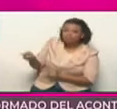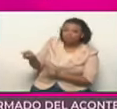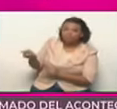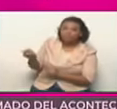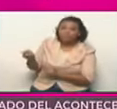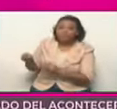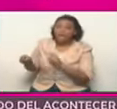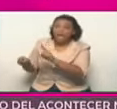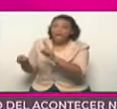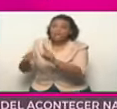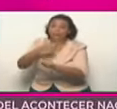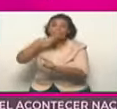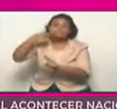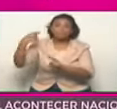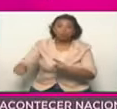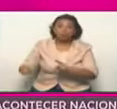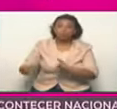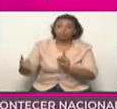Putin sí vio mi gesto, ¿eh?